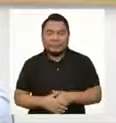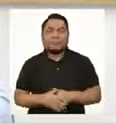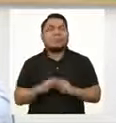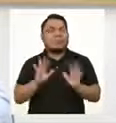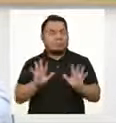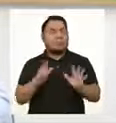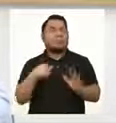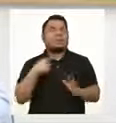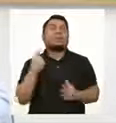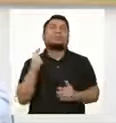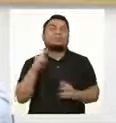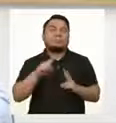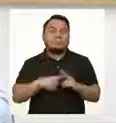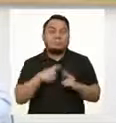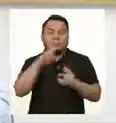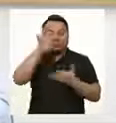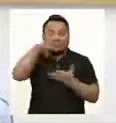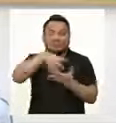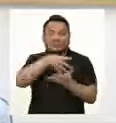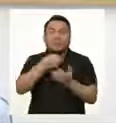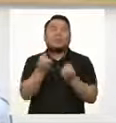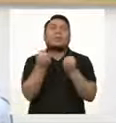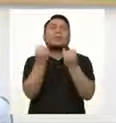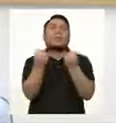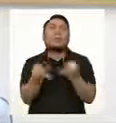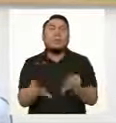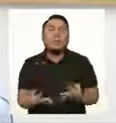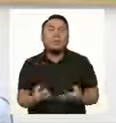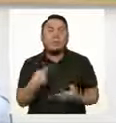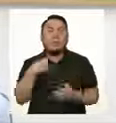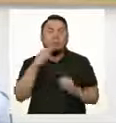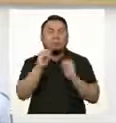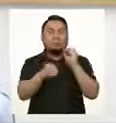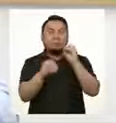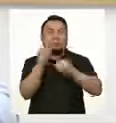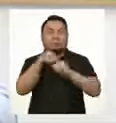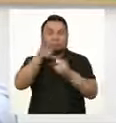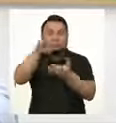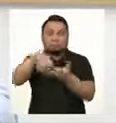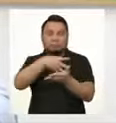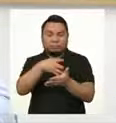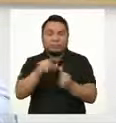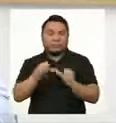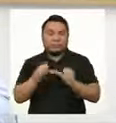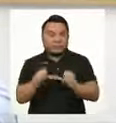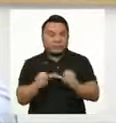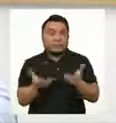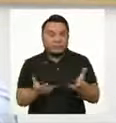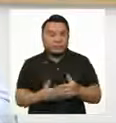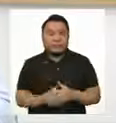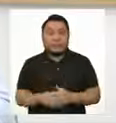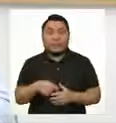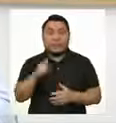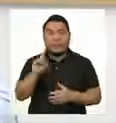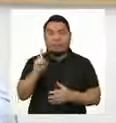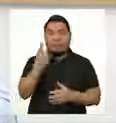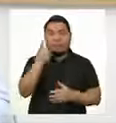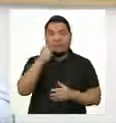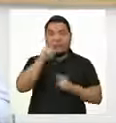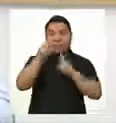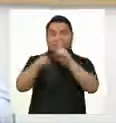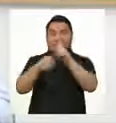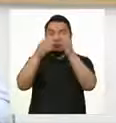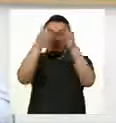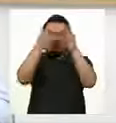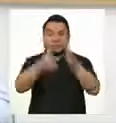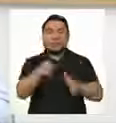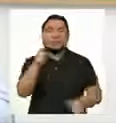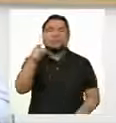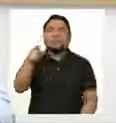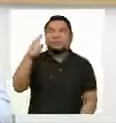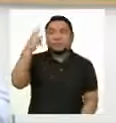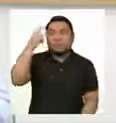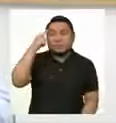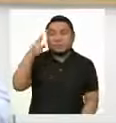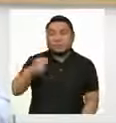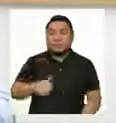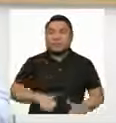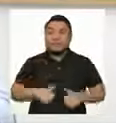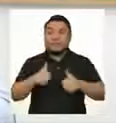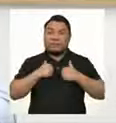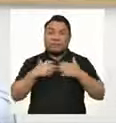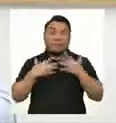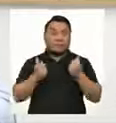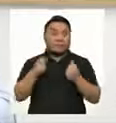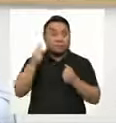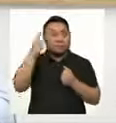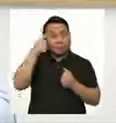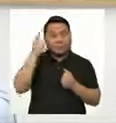comenzar desde nuestra tabla de conteo para construir nuestra tabla de frecuencias. Para la primera pregunta, ¿consideras que llevas una vida